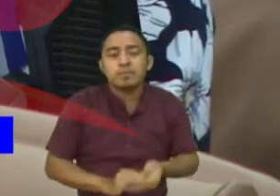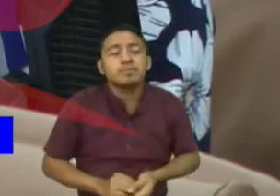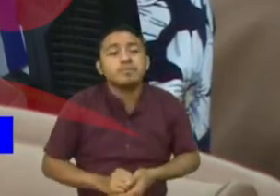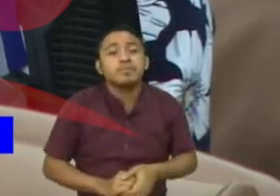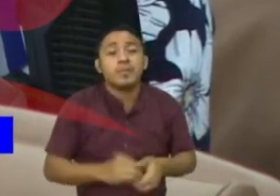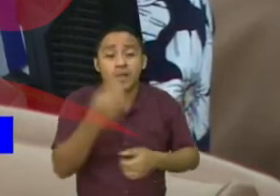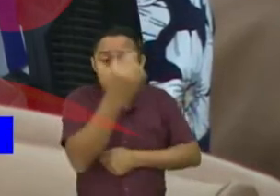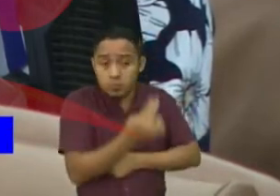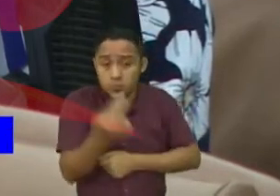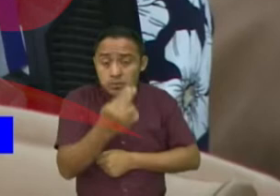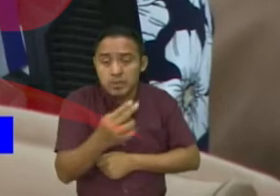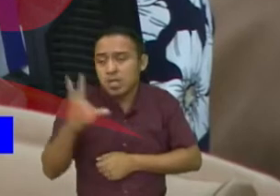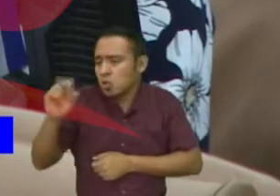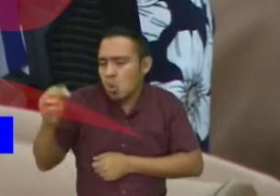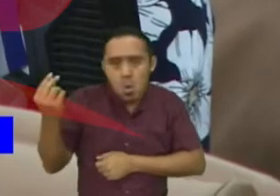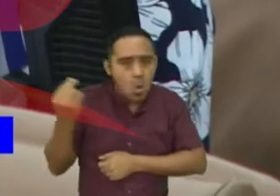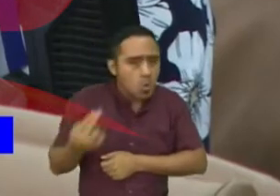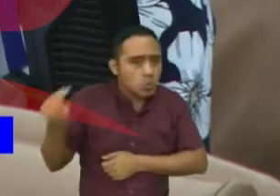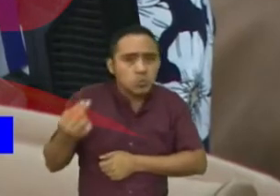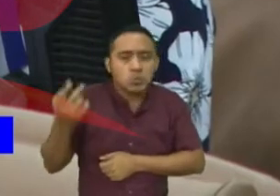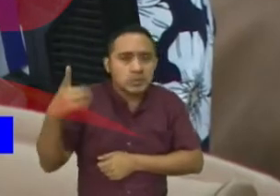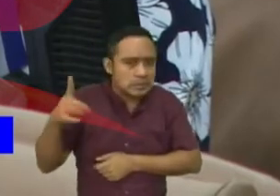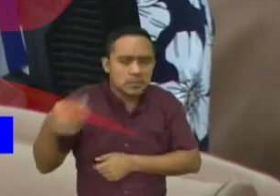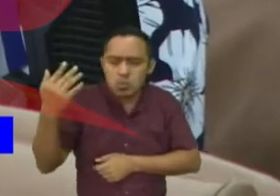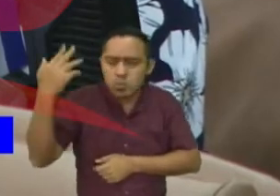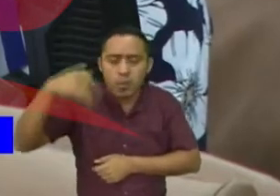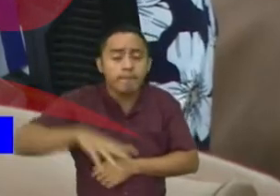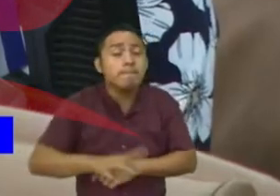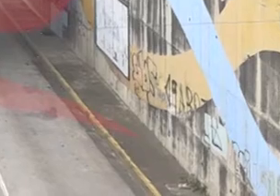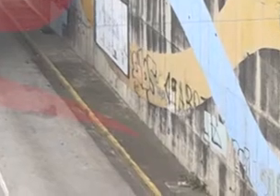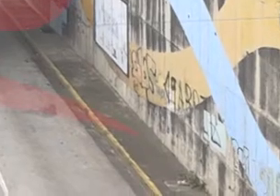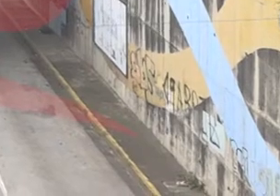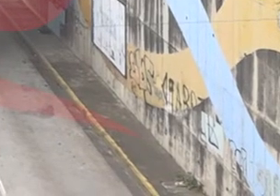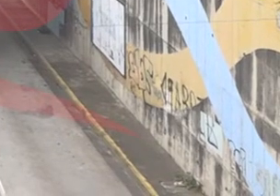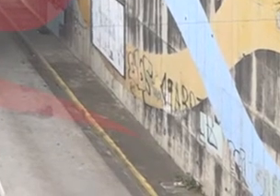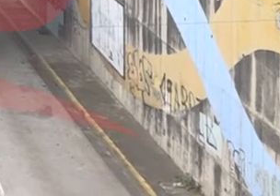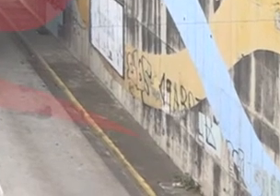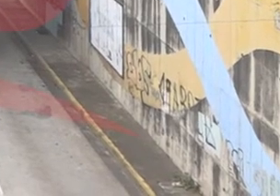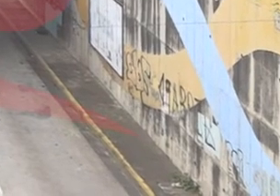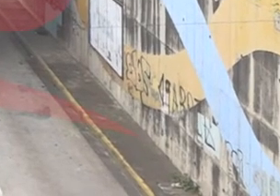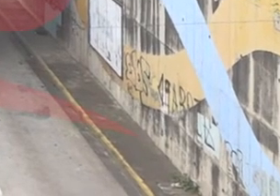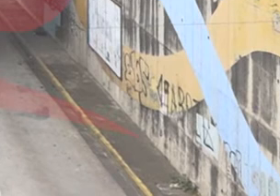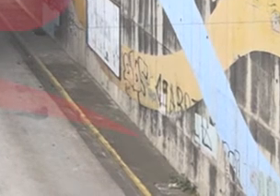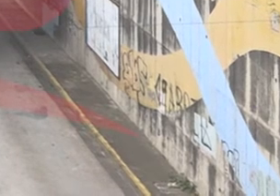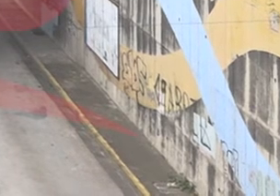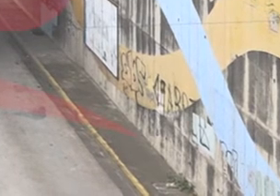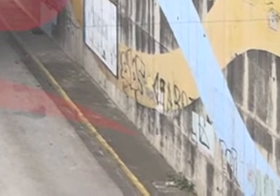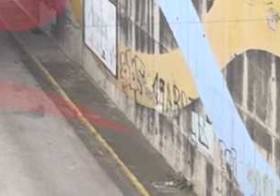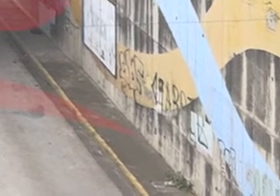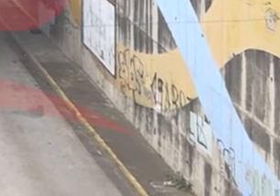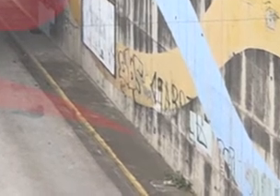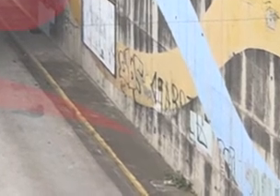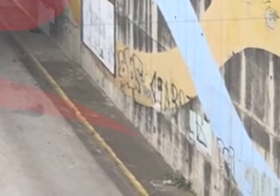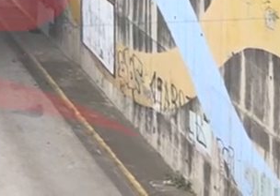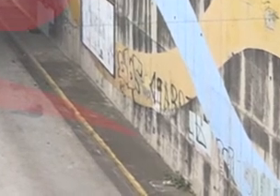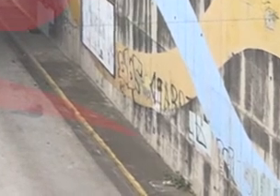normas sin vigencia o derecho histórico. En este digesto de infraestructura se incorporaron un total de 6 instrumentos internacionales, de